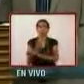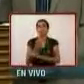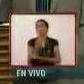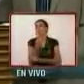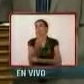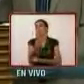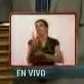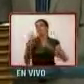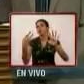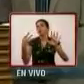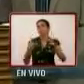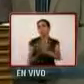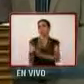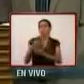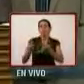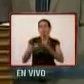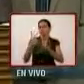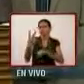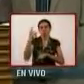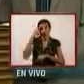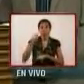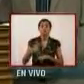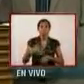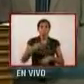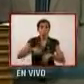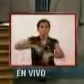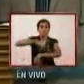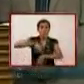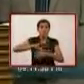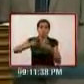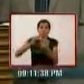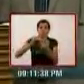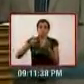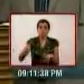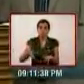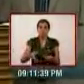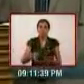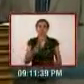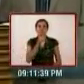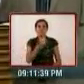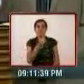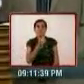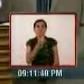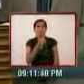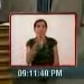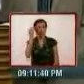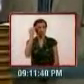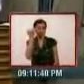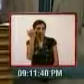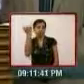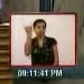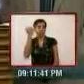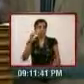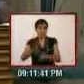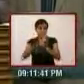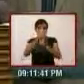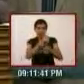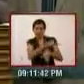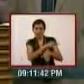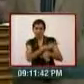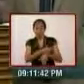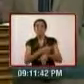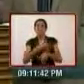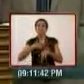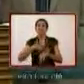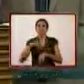las promueve, quien las ataca criminalmente, están pensando en dejar a nuestra Venezuela 24, 48 horas